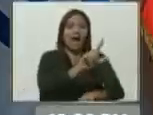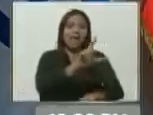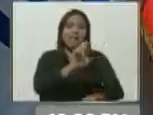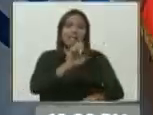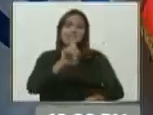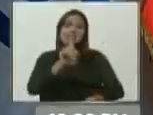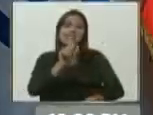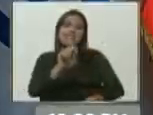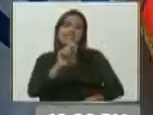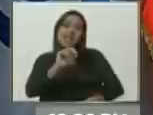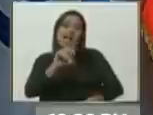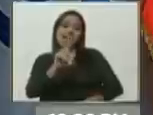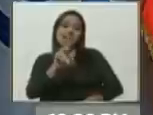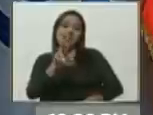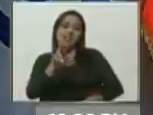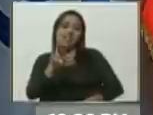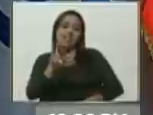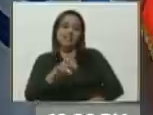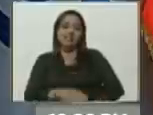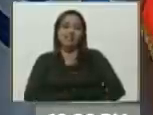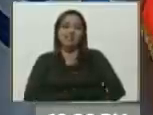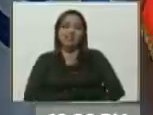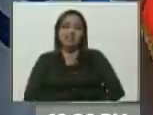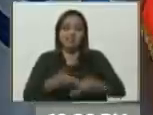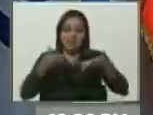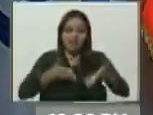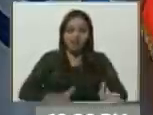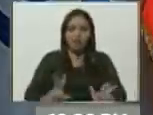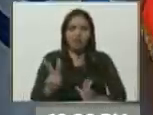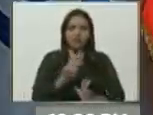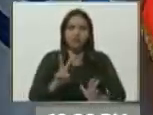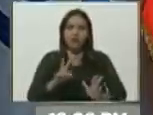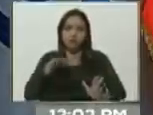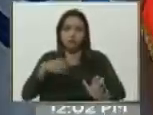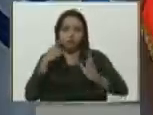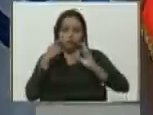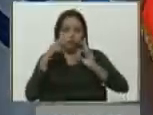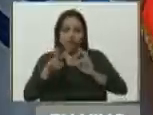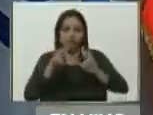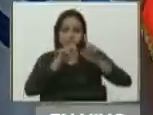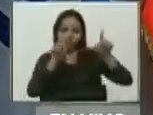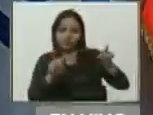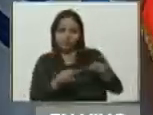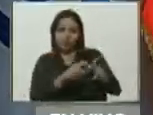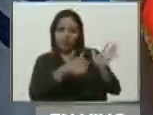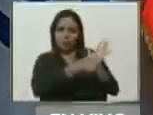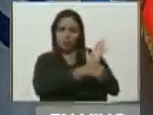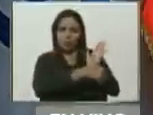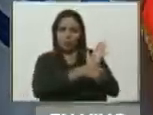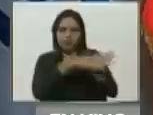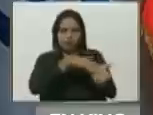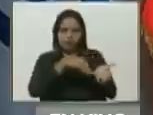venezolana. Podemos aquí observar las huellas dactilares